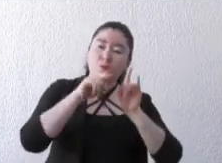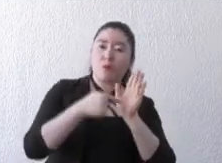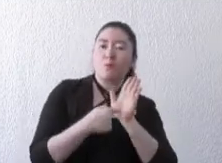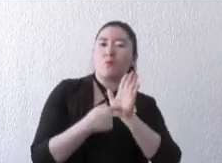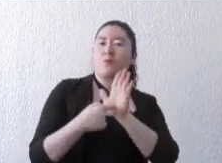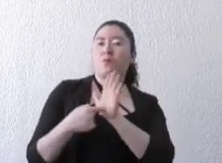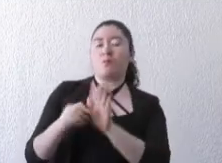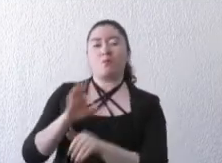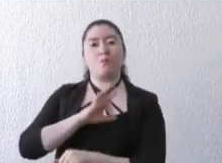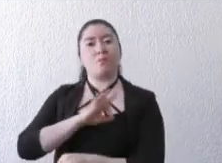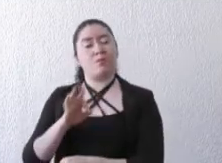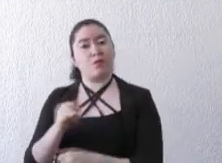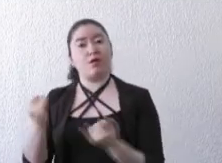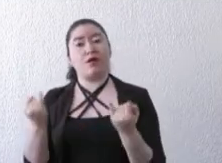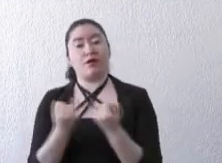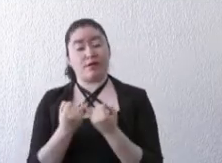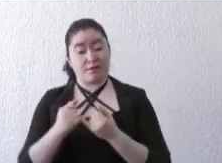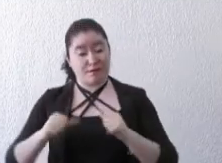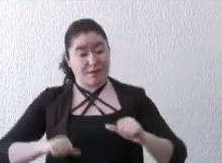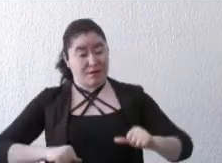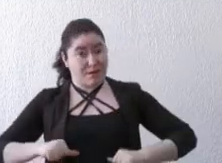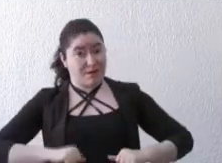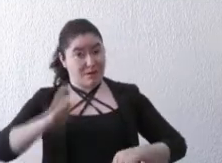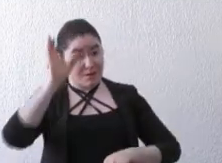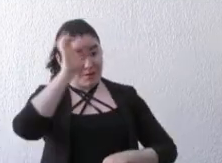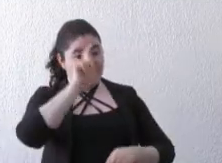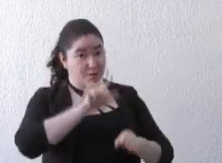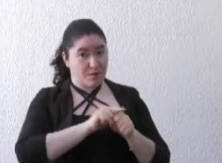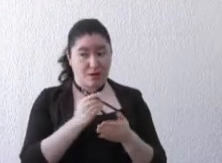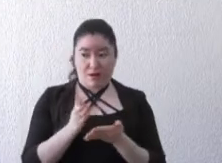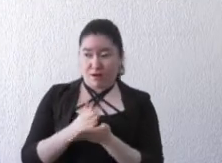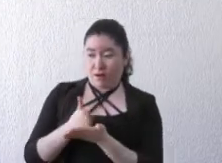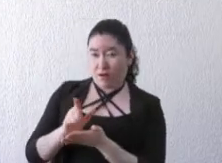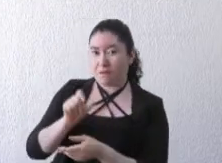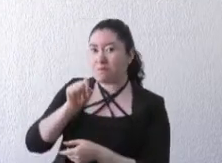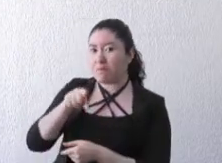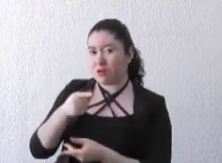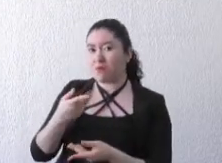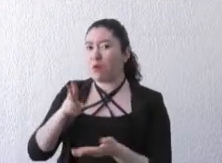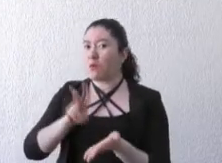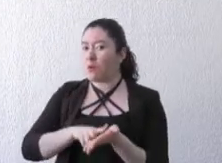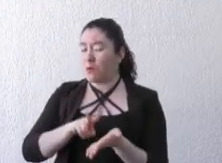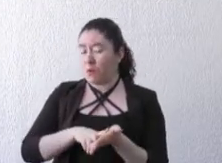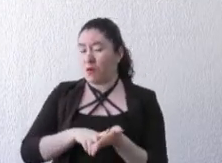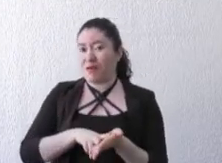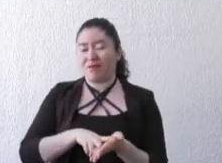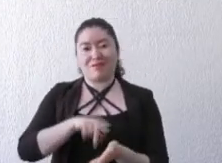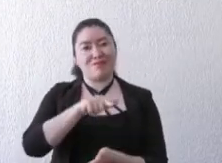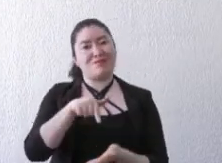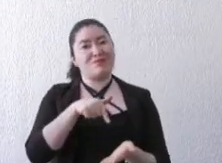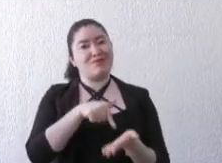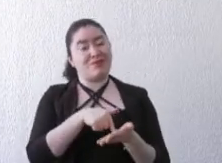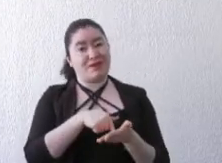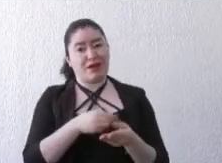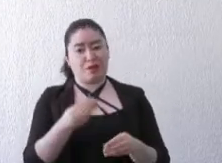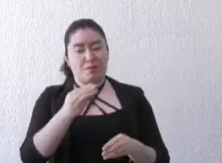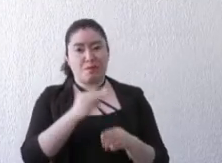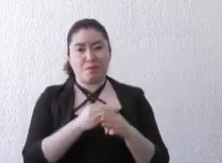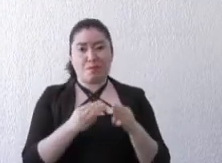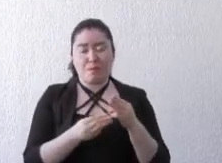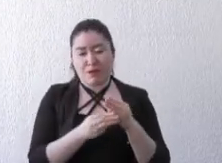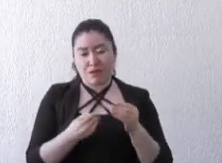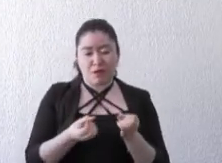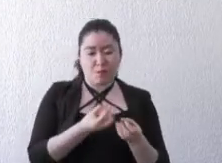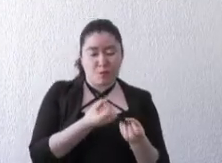enriqueciendo permanentemente las actividades culturales. Y aparte, el mantenimiento del espacio pues está garantizado con un presupuesto para la Secretaría